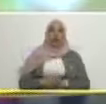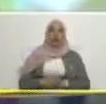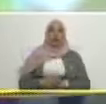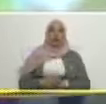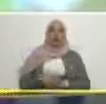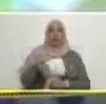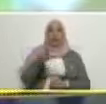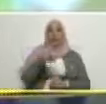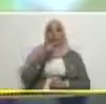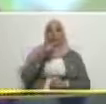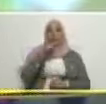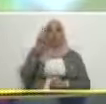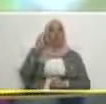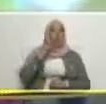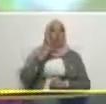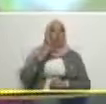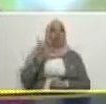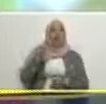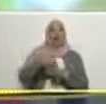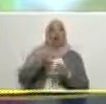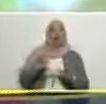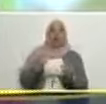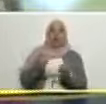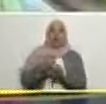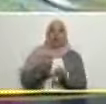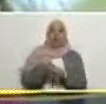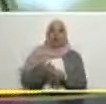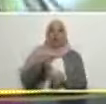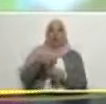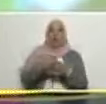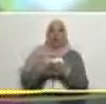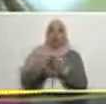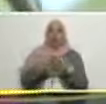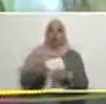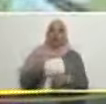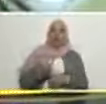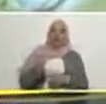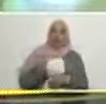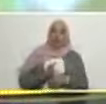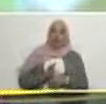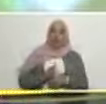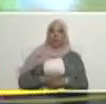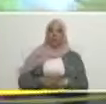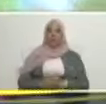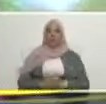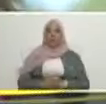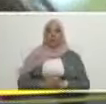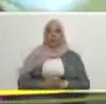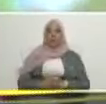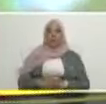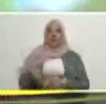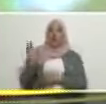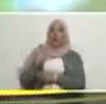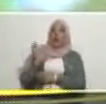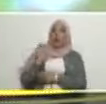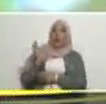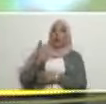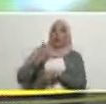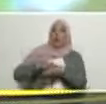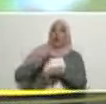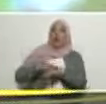es el movimiento bolivariano originario de la Fuerza Estudiantil de Venezuela. Yo creo que ese congreso debemos